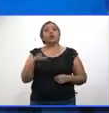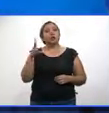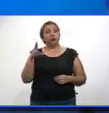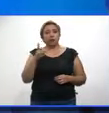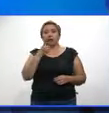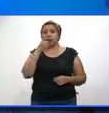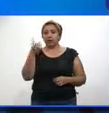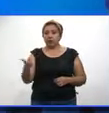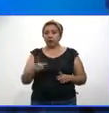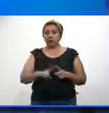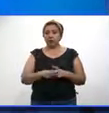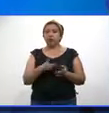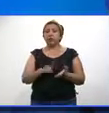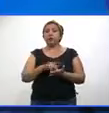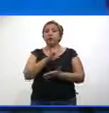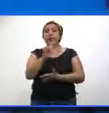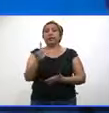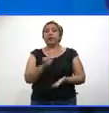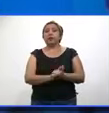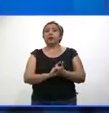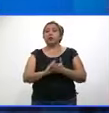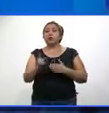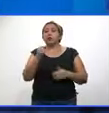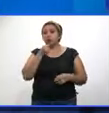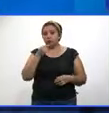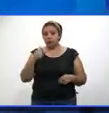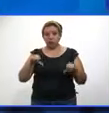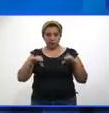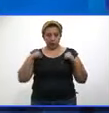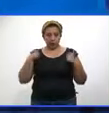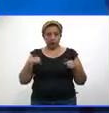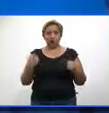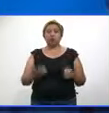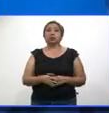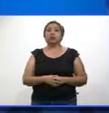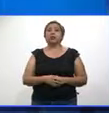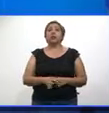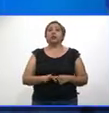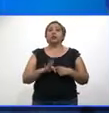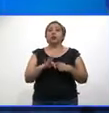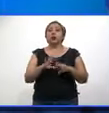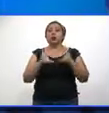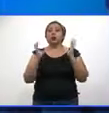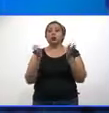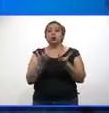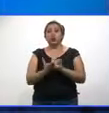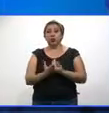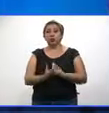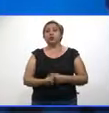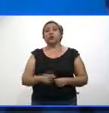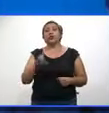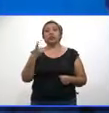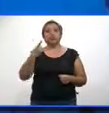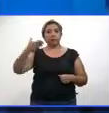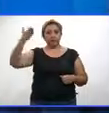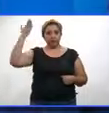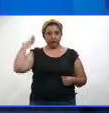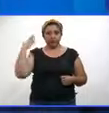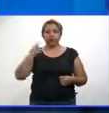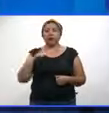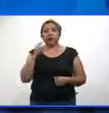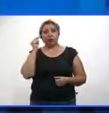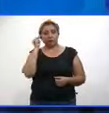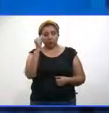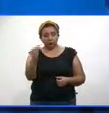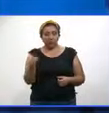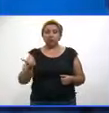se señaló que la iniciativa de Ley de los Derechos de Niñas, Niños y Adolescentes, presentada ante el Congreso local en diciembre pasado, es una